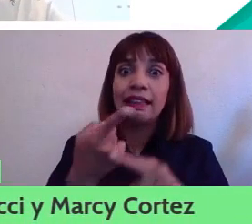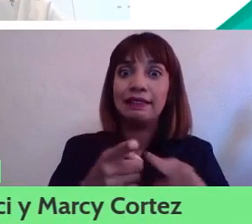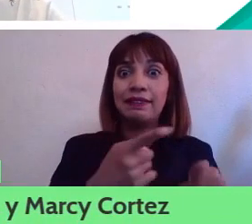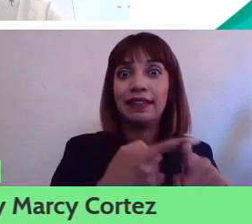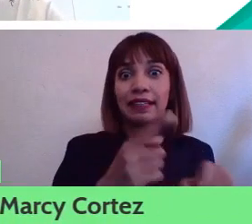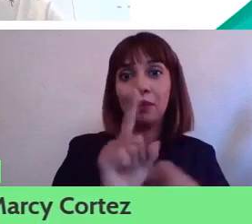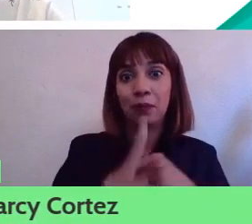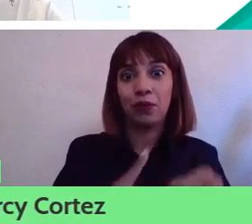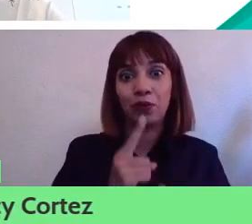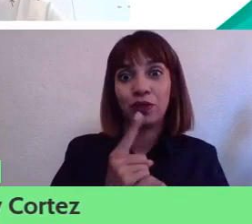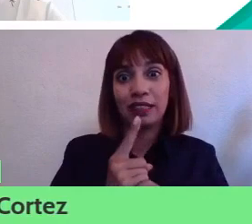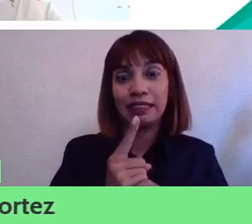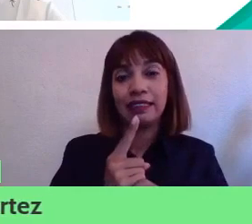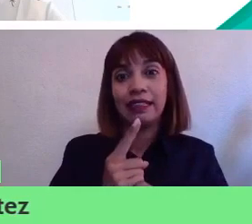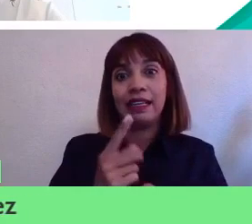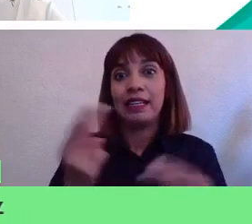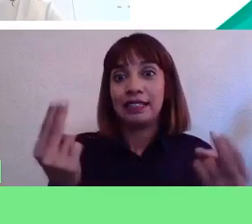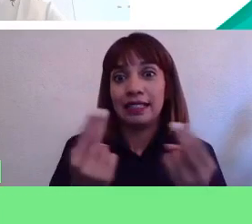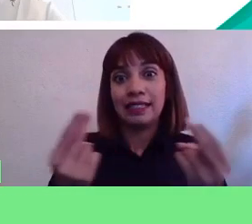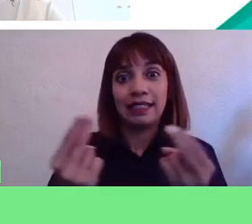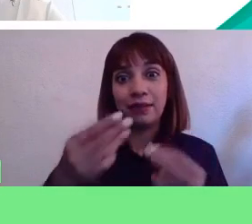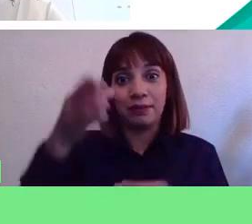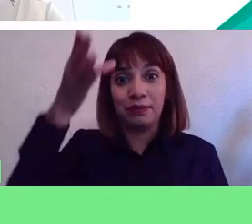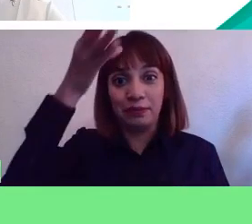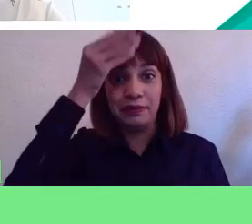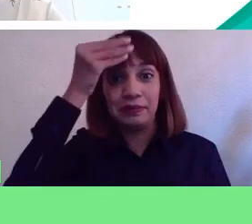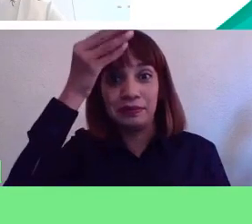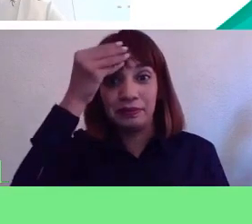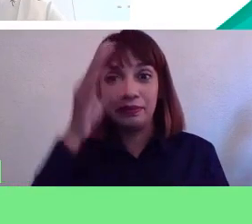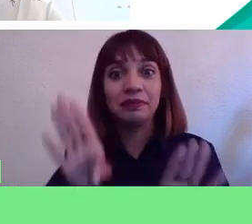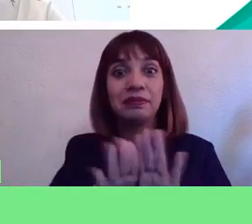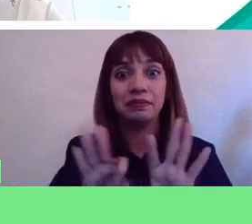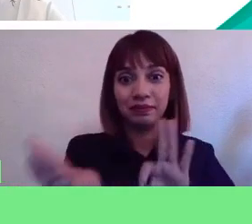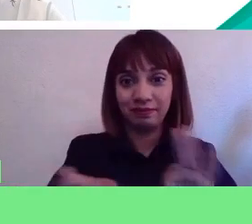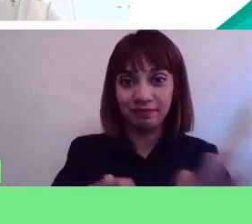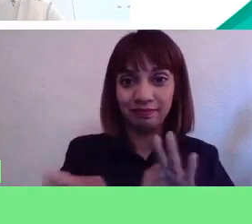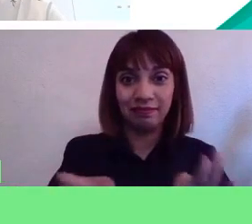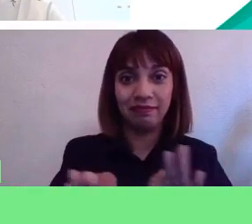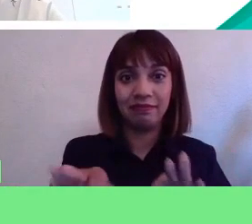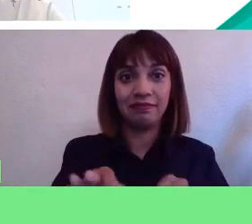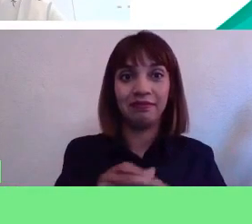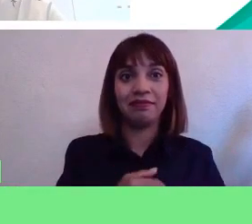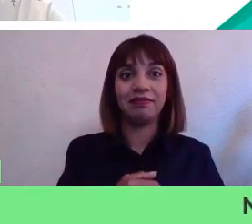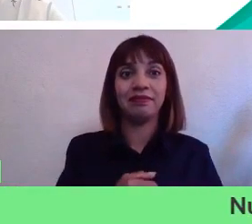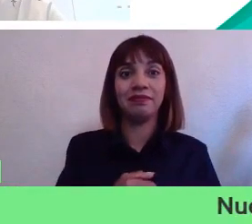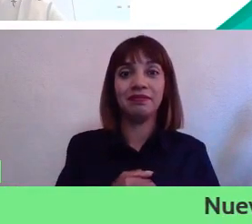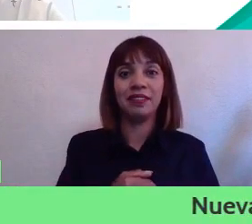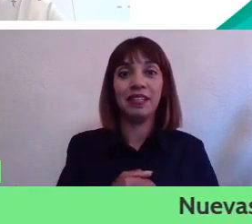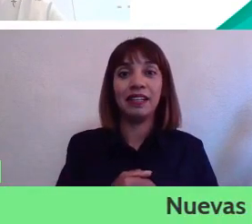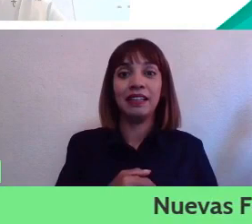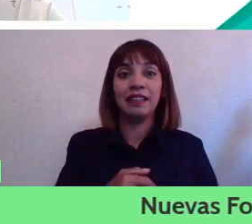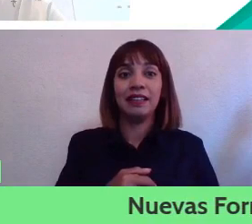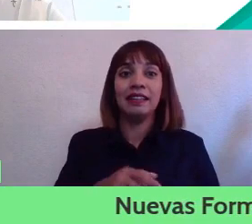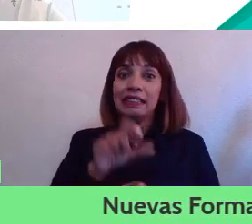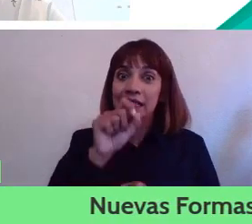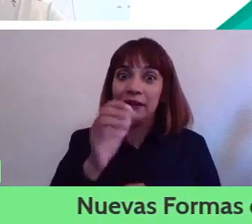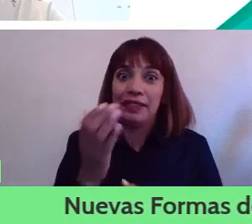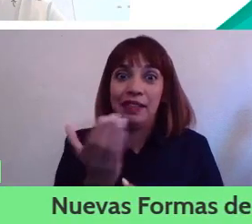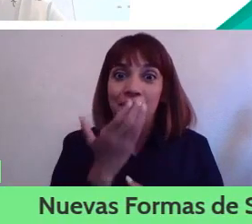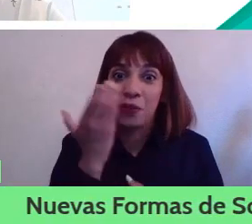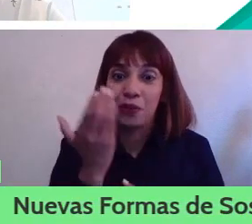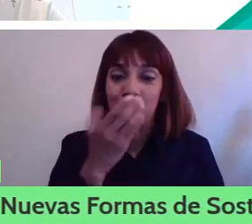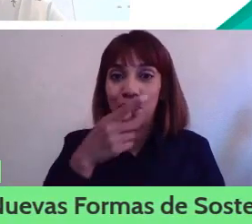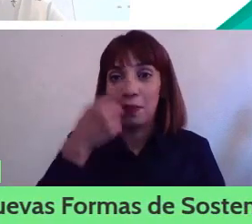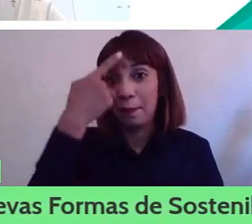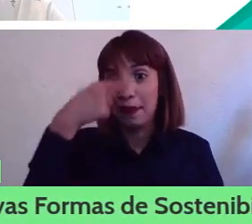contextos y varios aprendizajes. ¿No es cierto? Exacto. Sobre todo Sí. culturales, me imagino, lógico. Culturales, sí.